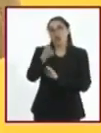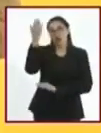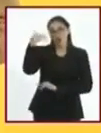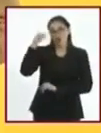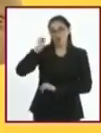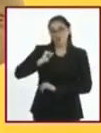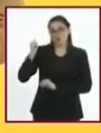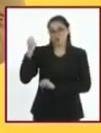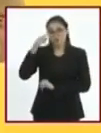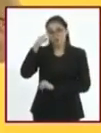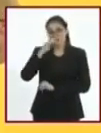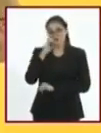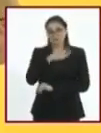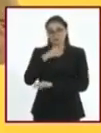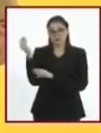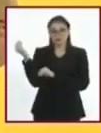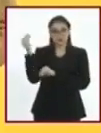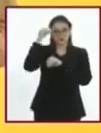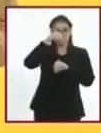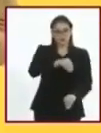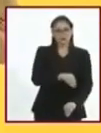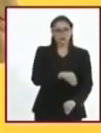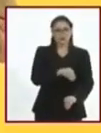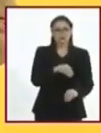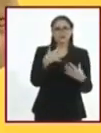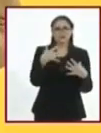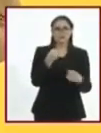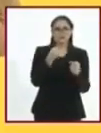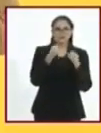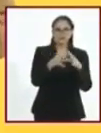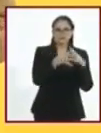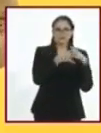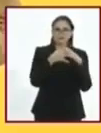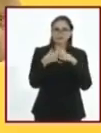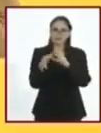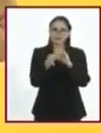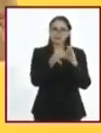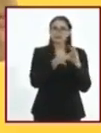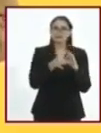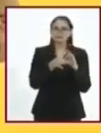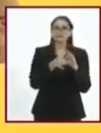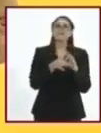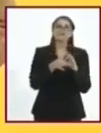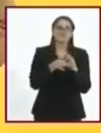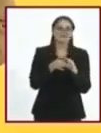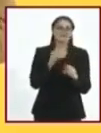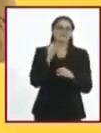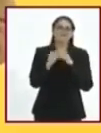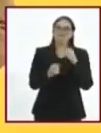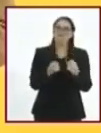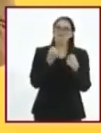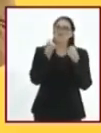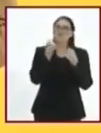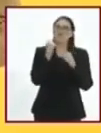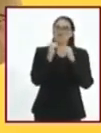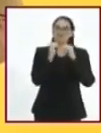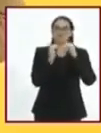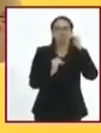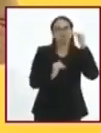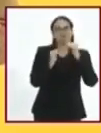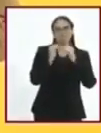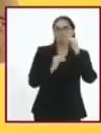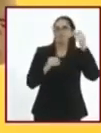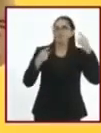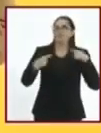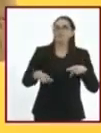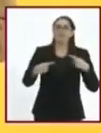dio un fuerte mestizaje cultural, también se formaron grandes desigualdades sociales entre la población. La